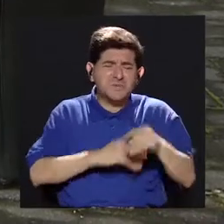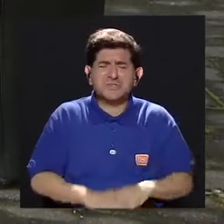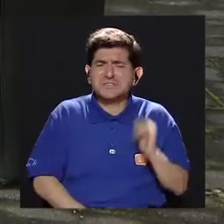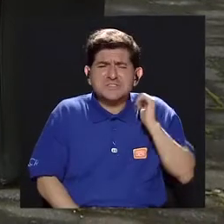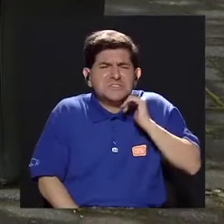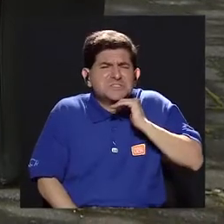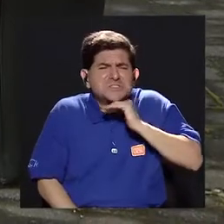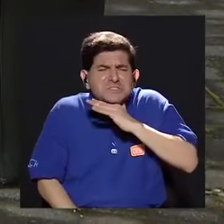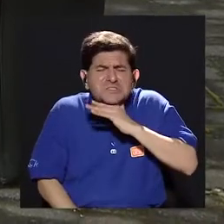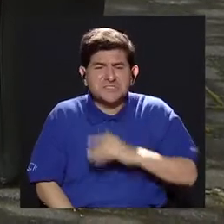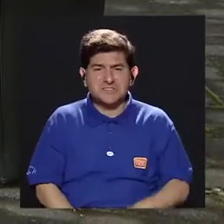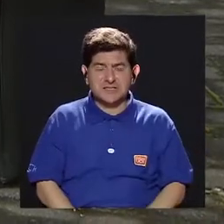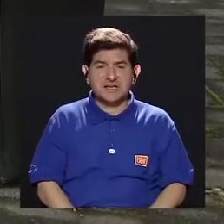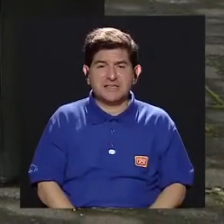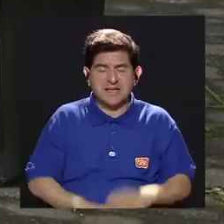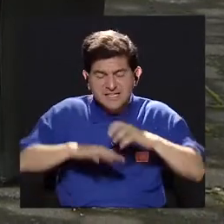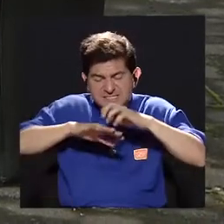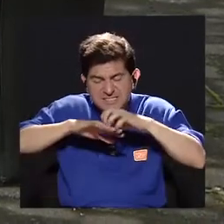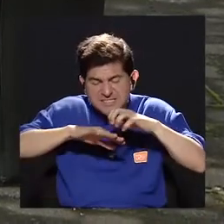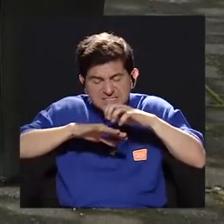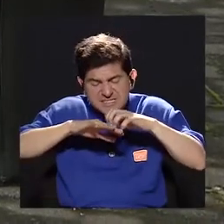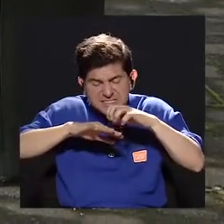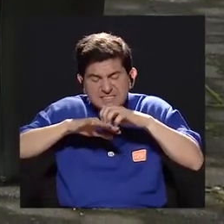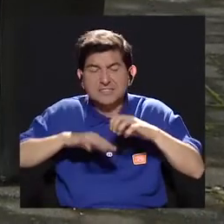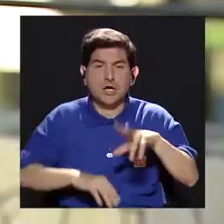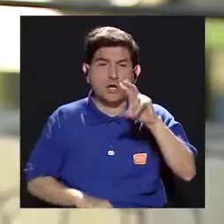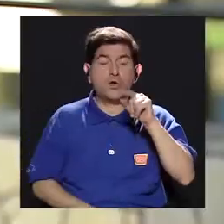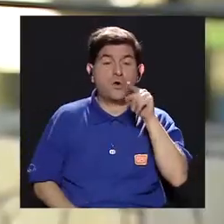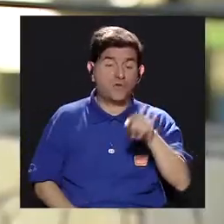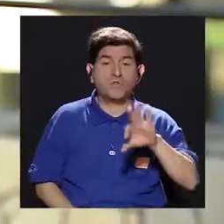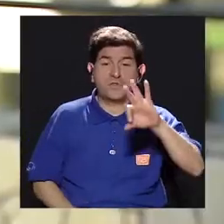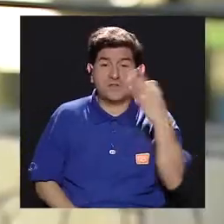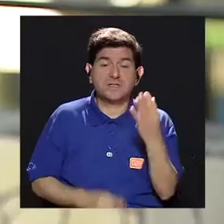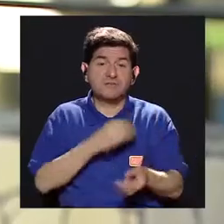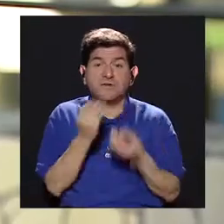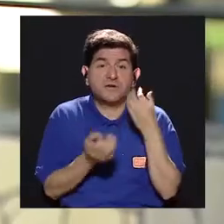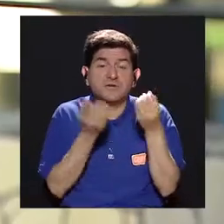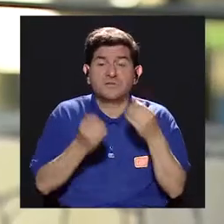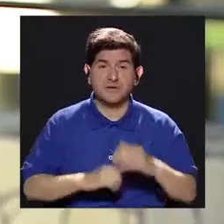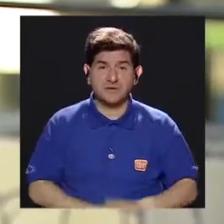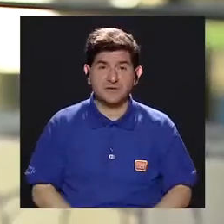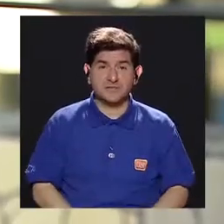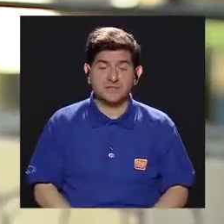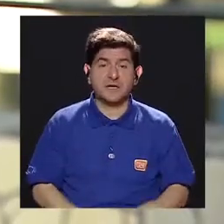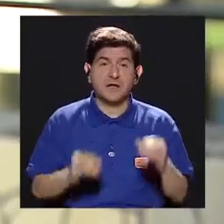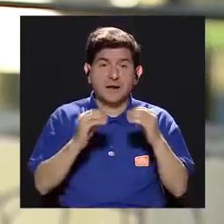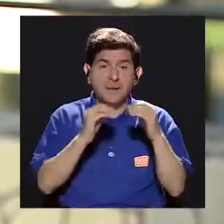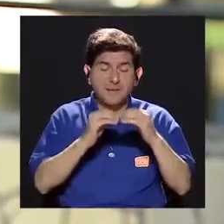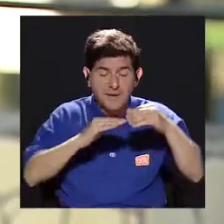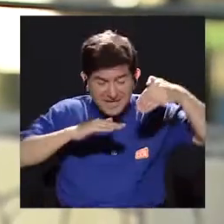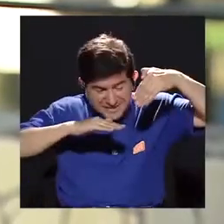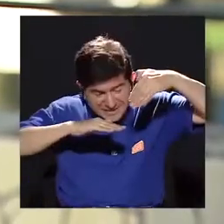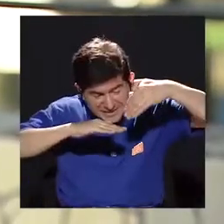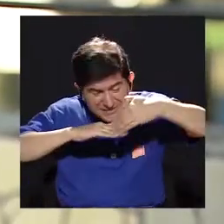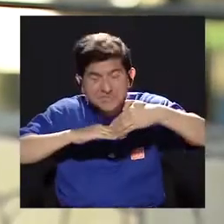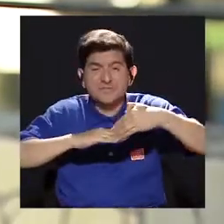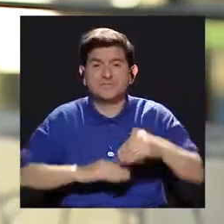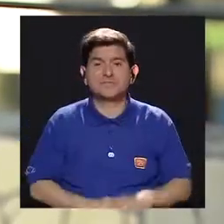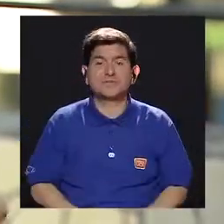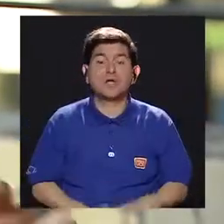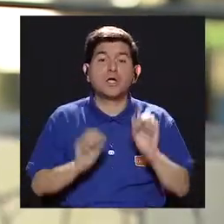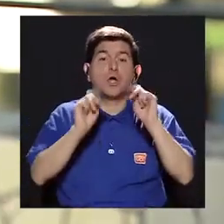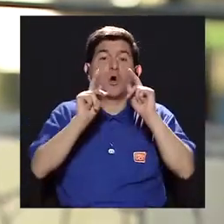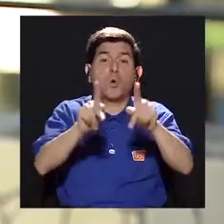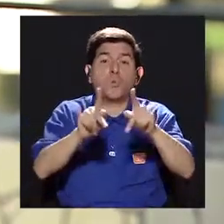una mugre, y entonces va y se raspa. No, con eso probablemente lo que va a hacer es crearse más hueco en la uña,